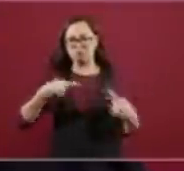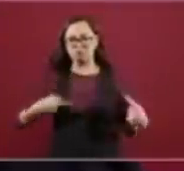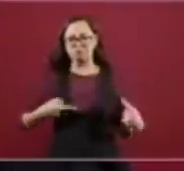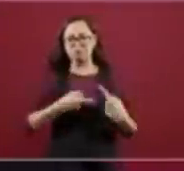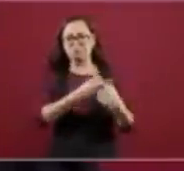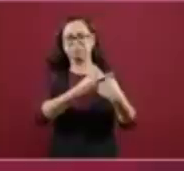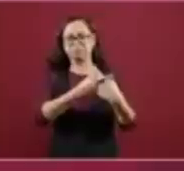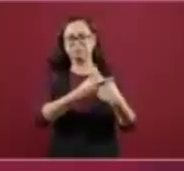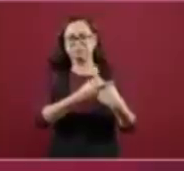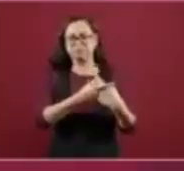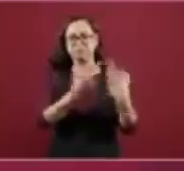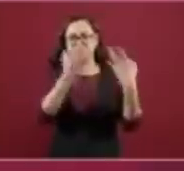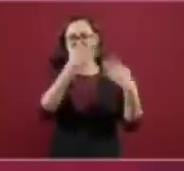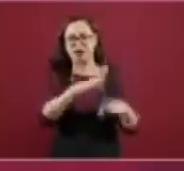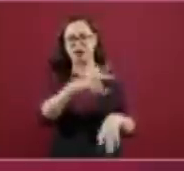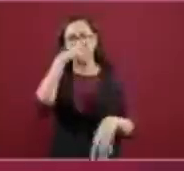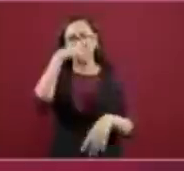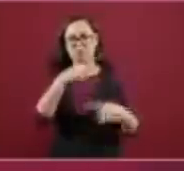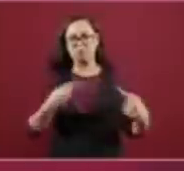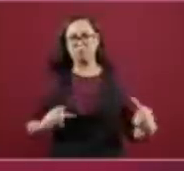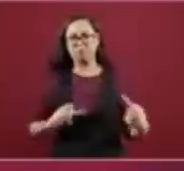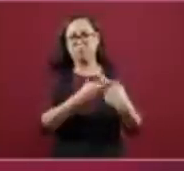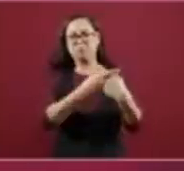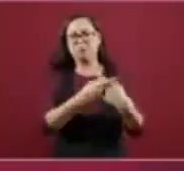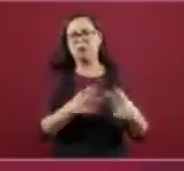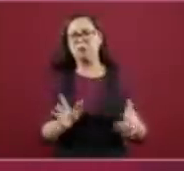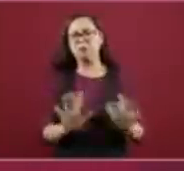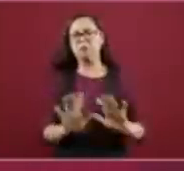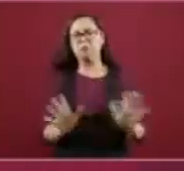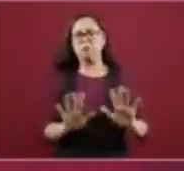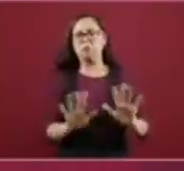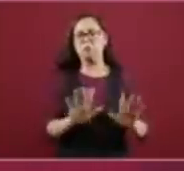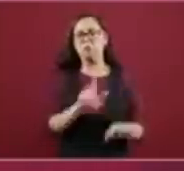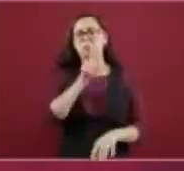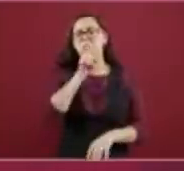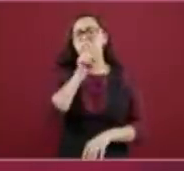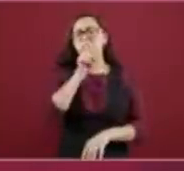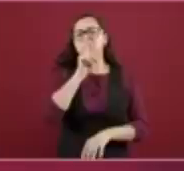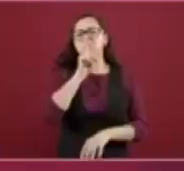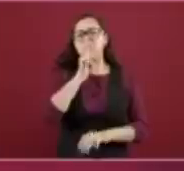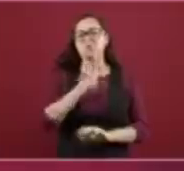al Banco de México. Si ustedes